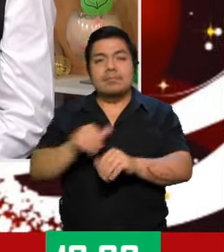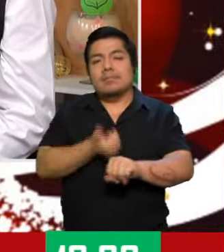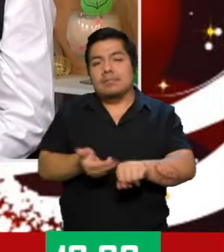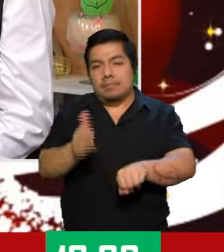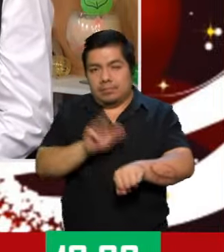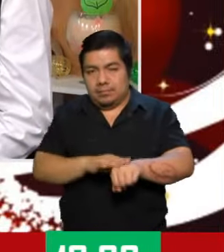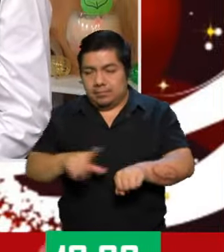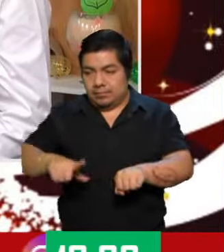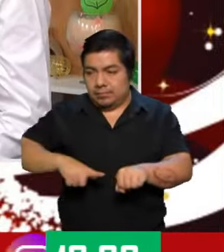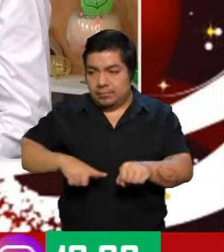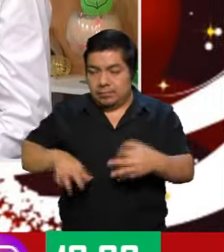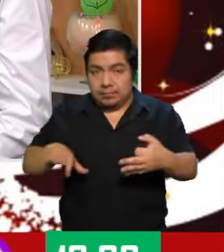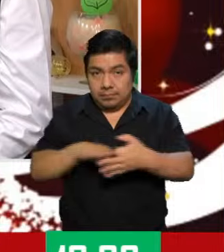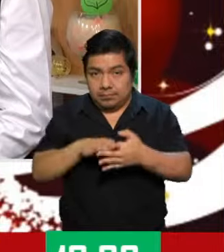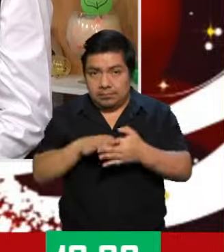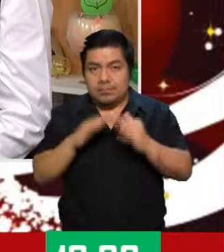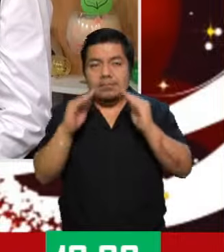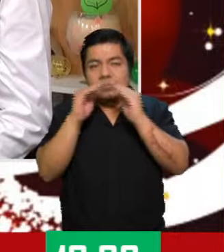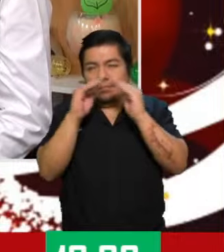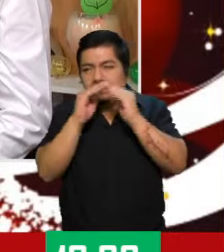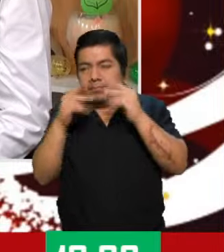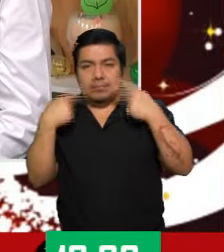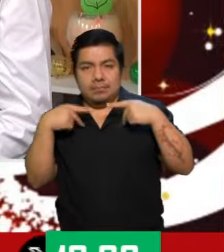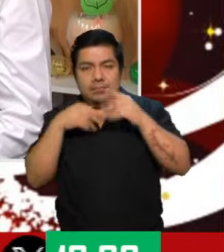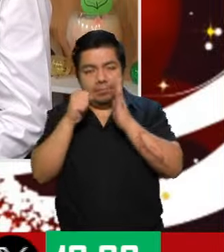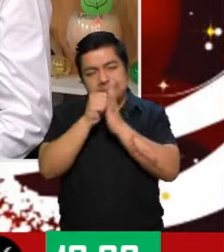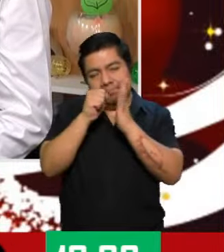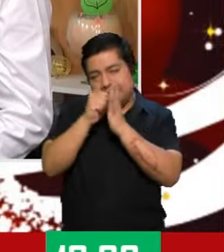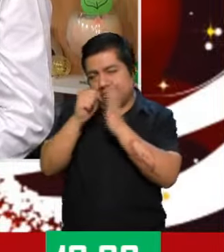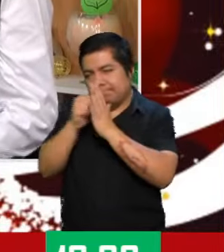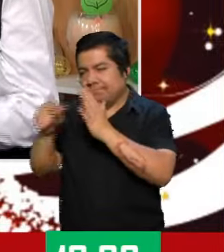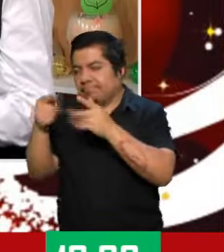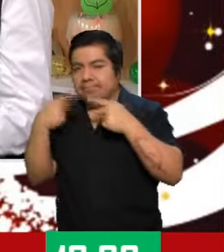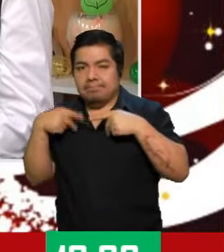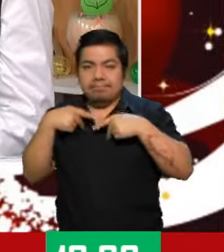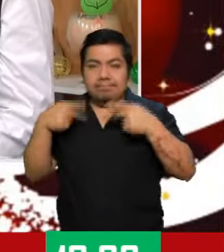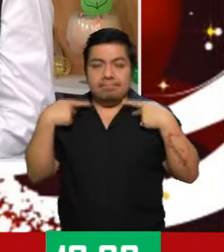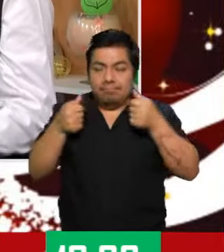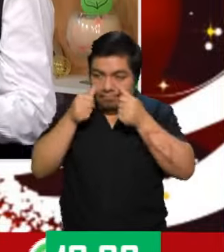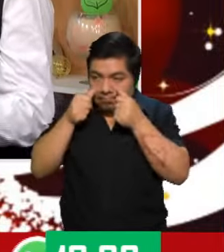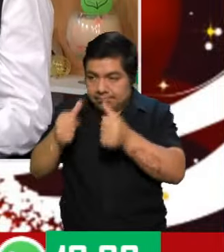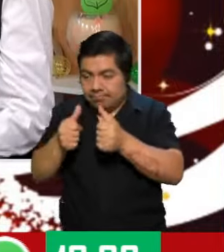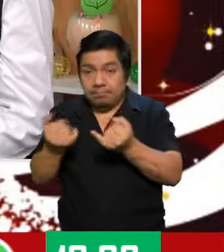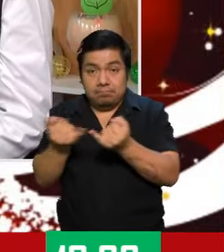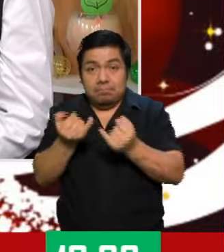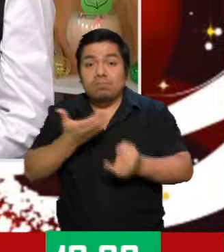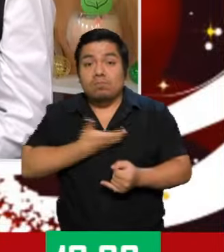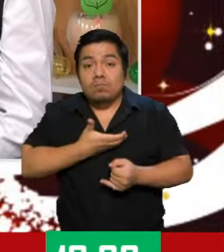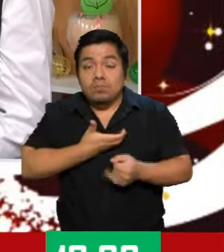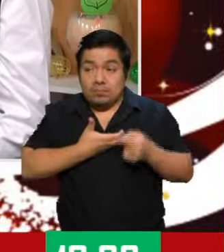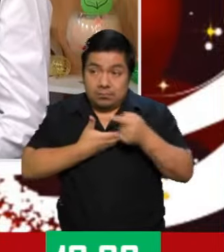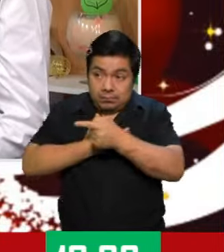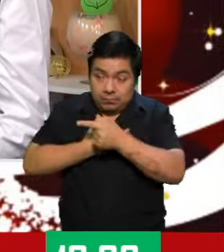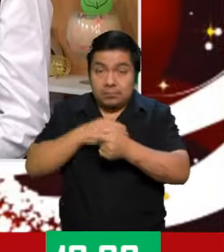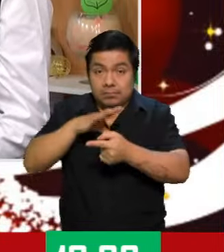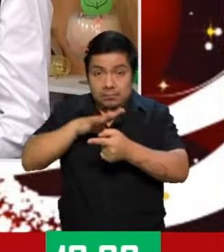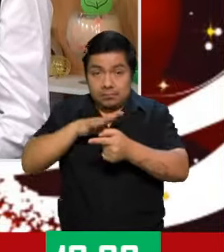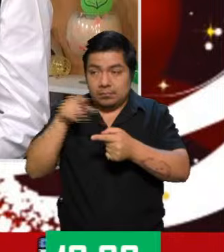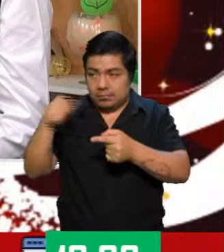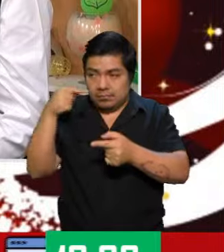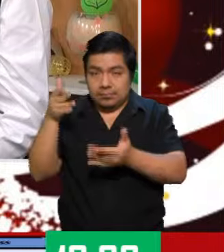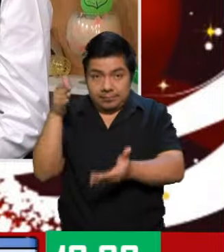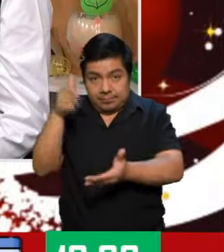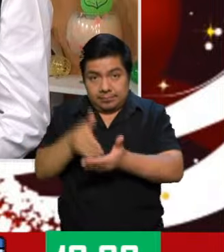administración, estar muy cerca de la gente, sí, con ejercicios ciudadanos de atención directa en el Zócalo, donde ella encabeza estos